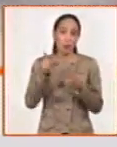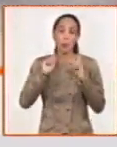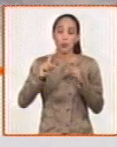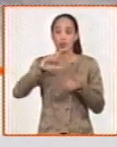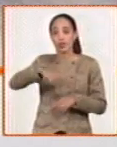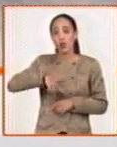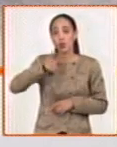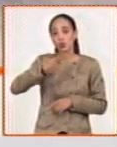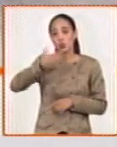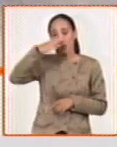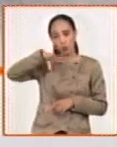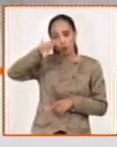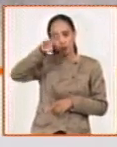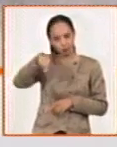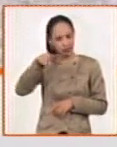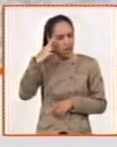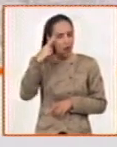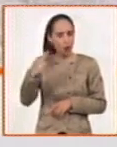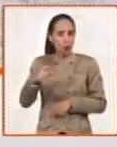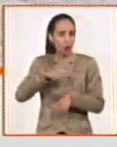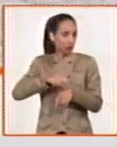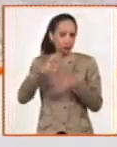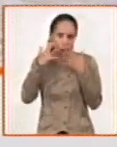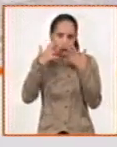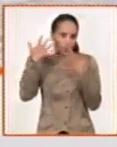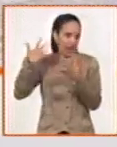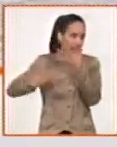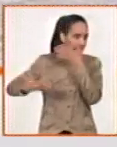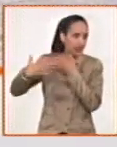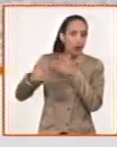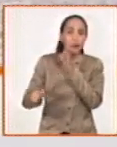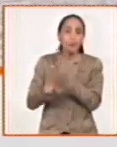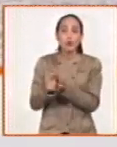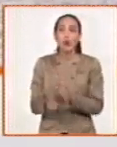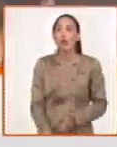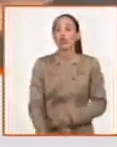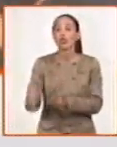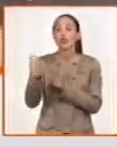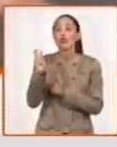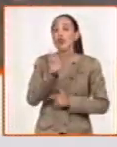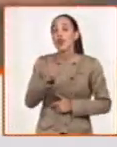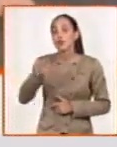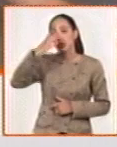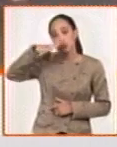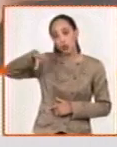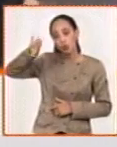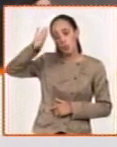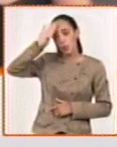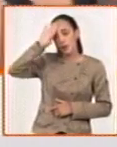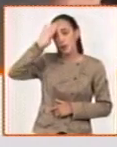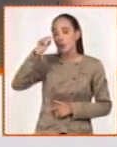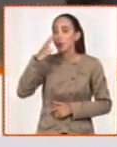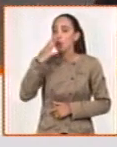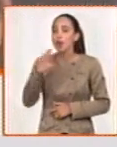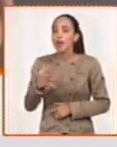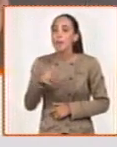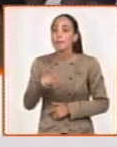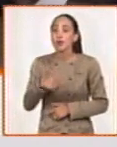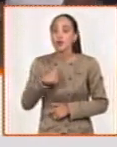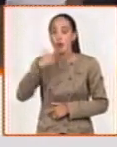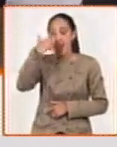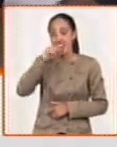Recordemos momentos significativos desde el inicio del triunfo de la revolución, como es el caso de nuestra Alicia